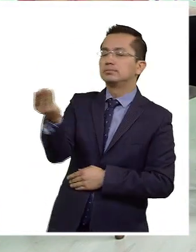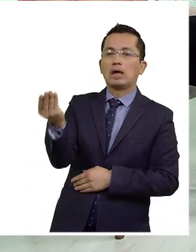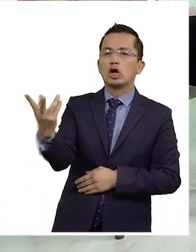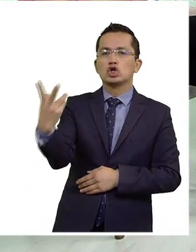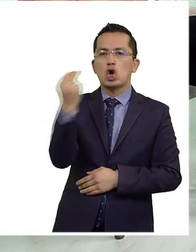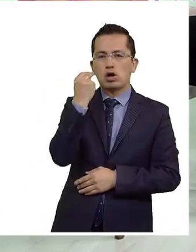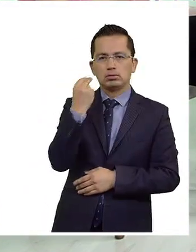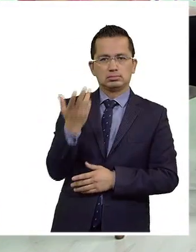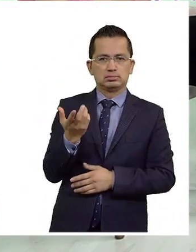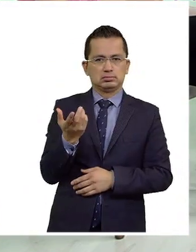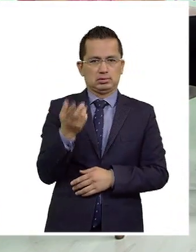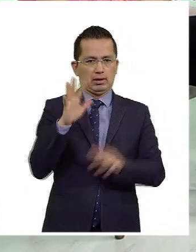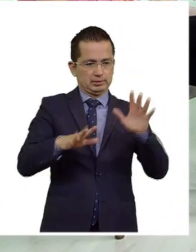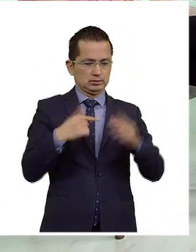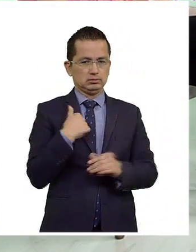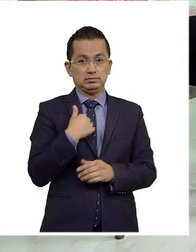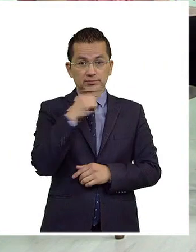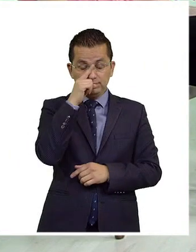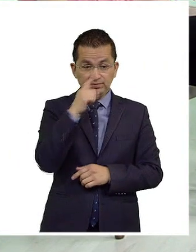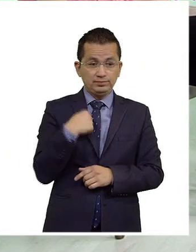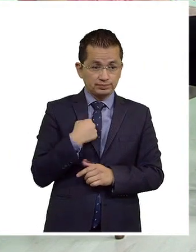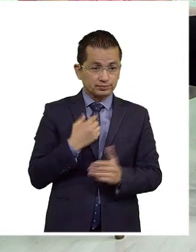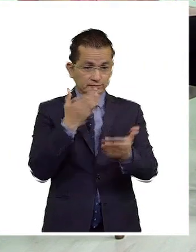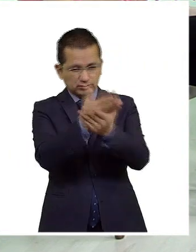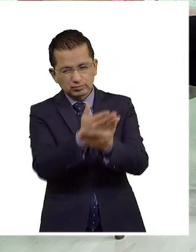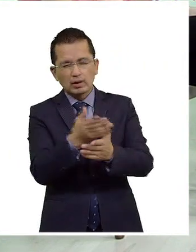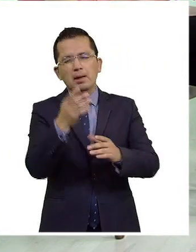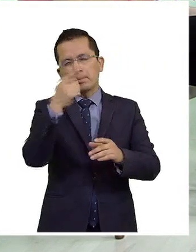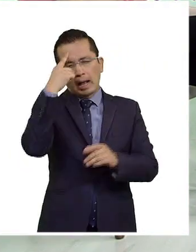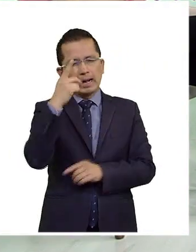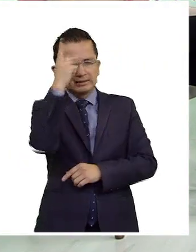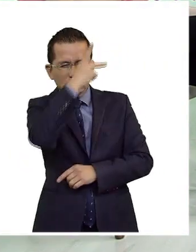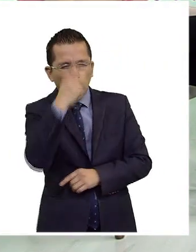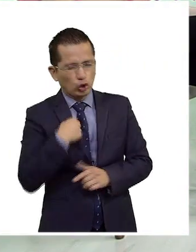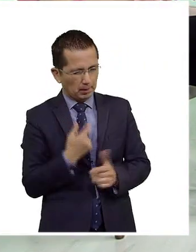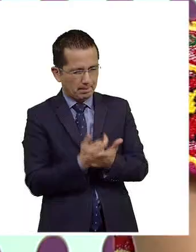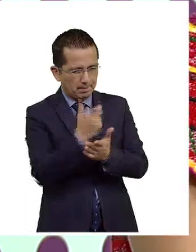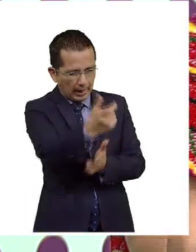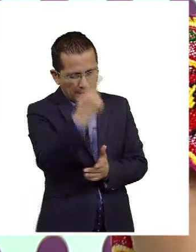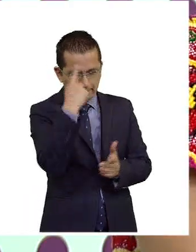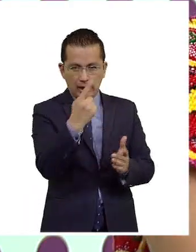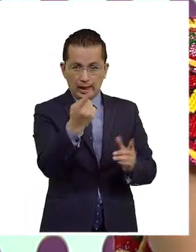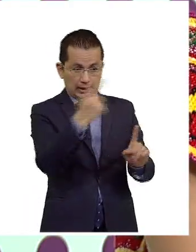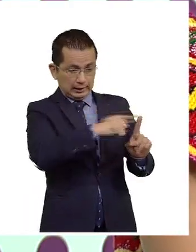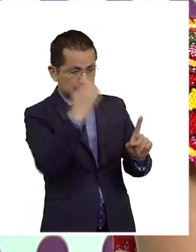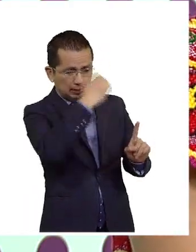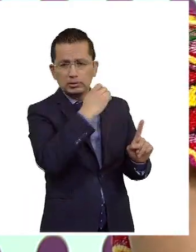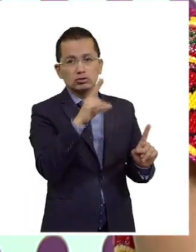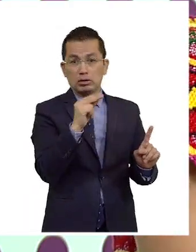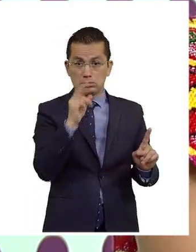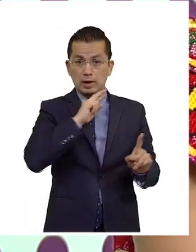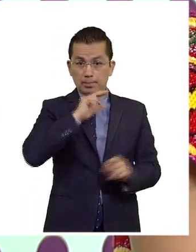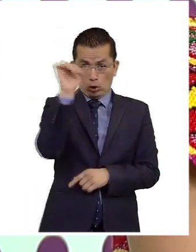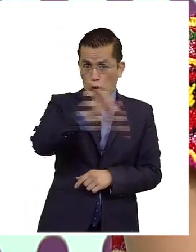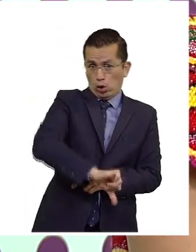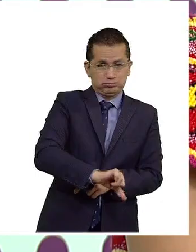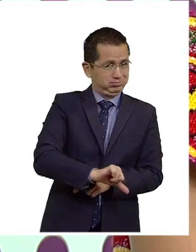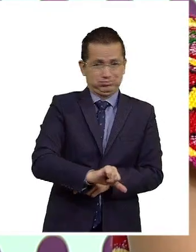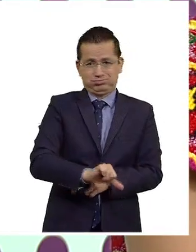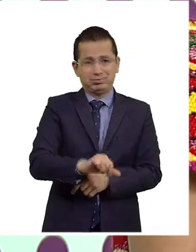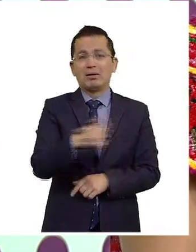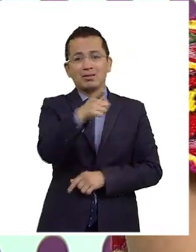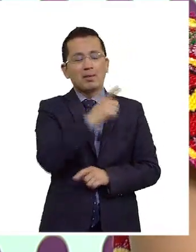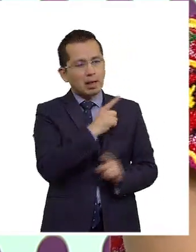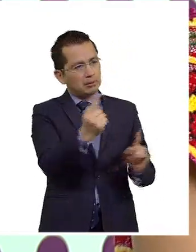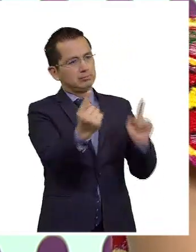tú llegas con un terapeuta y le pagas para que te haga un dictamen. Pues entonces necesitas un tiempo de seguimiento,